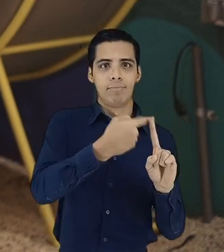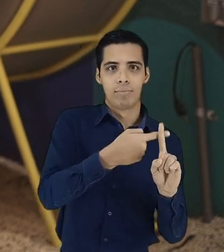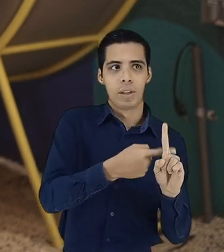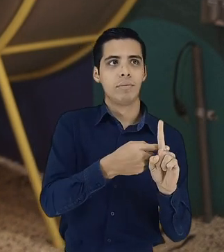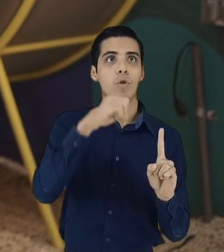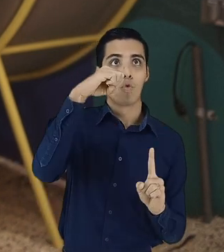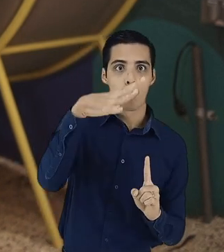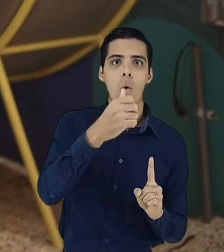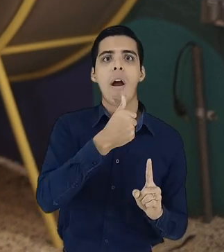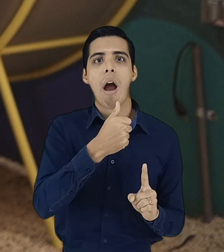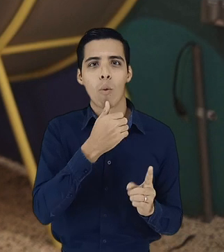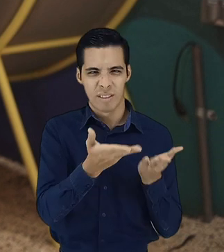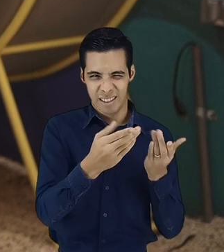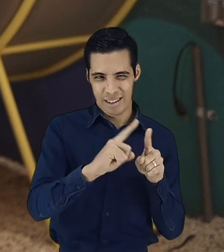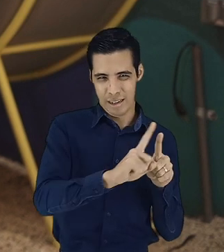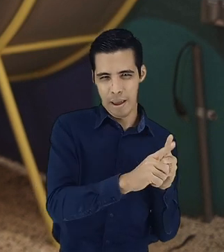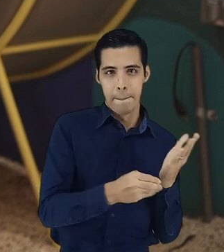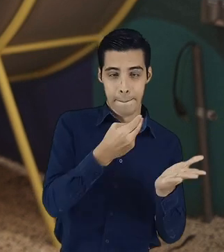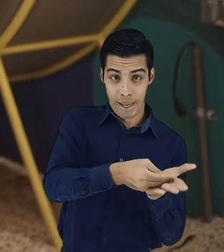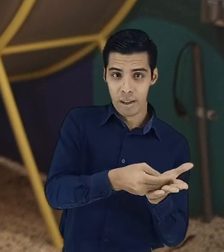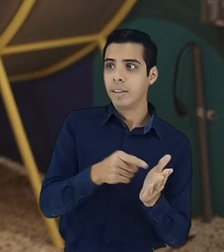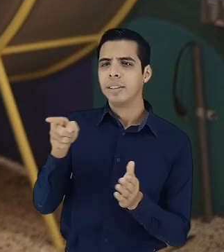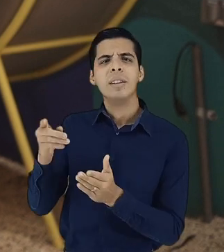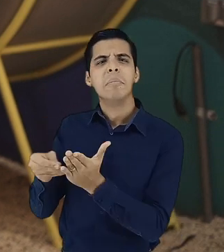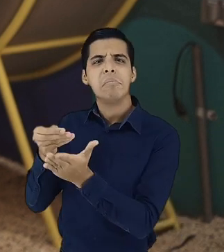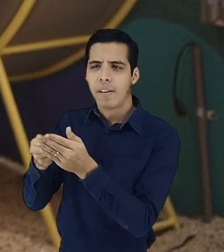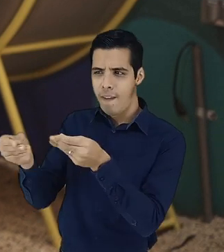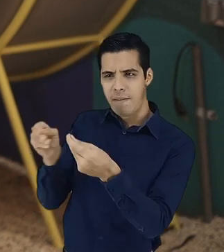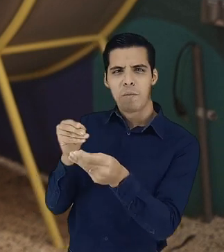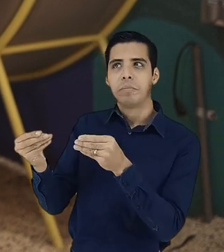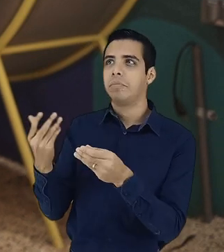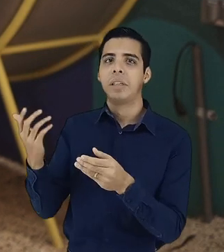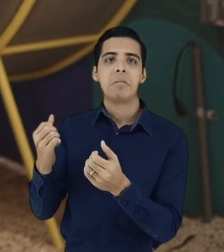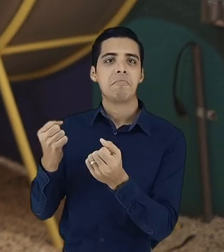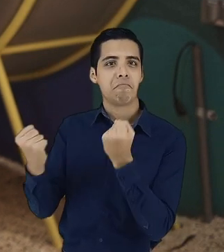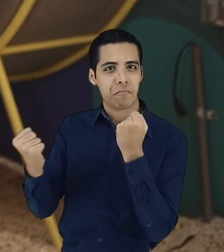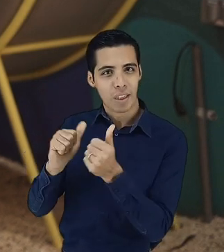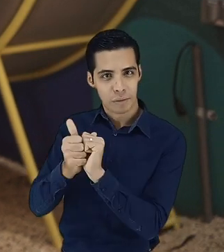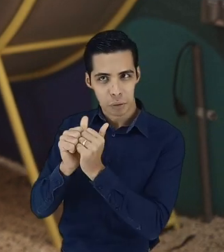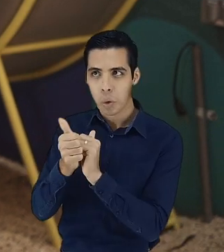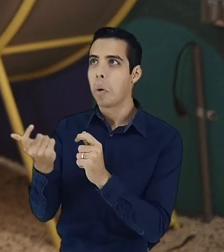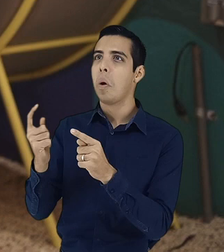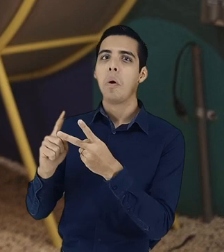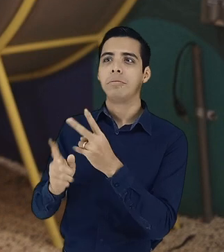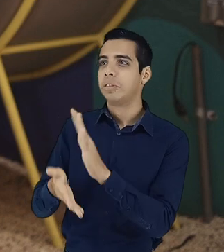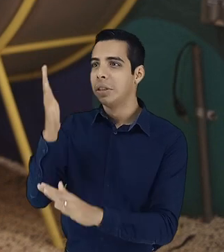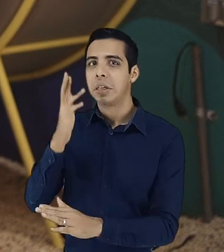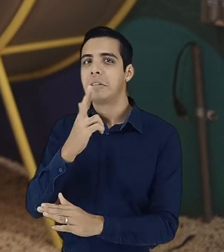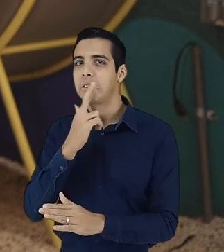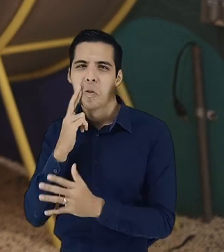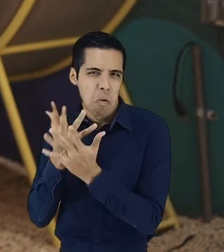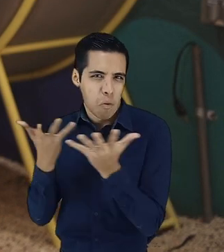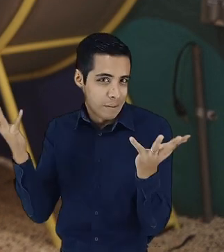agua y la alimentación. Y en los gastos variables encontramos con los que podemos ser un poco más flexibles, como el gimnasio, las salidas y algo que aquí quiero